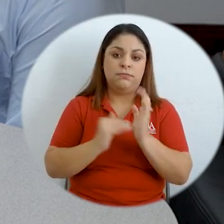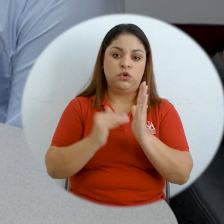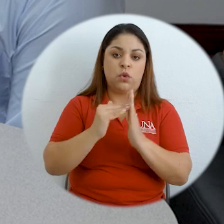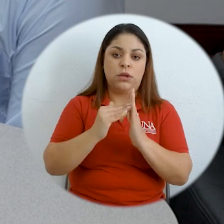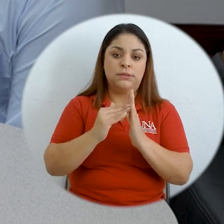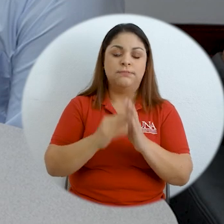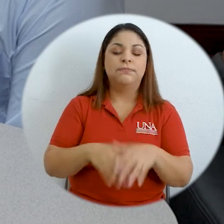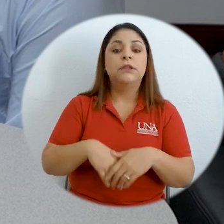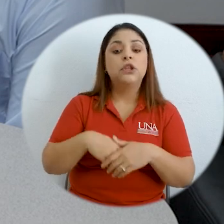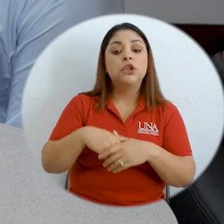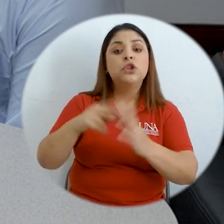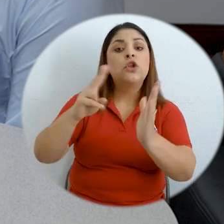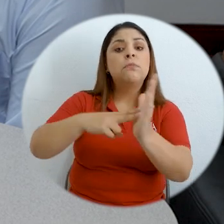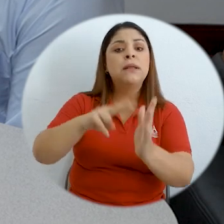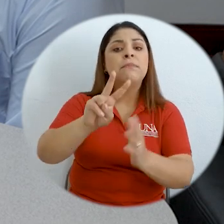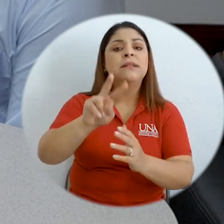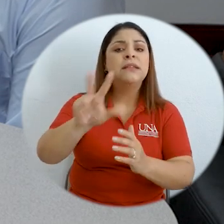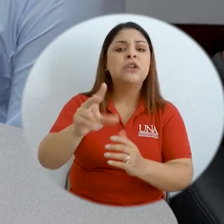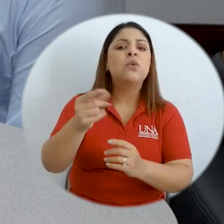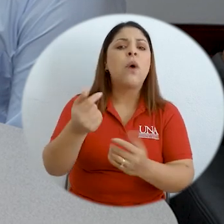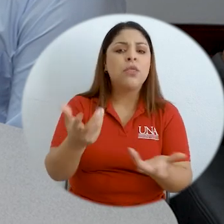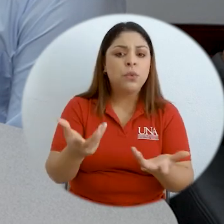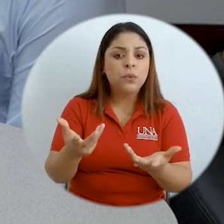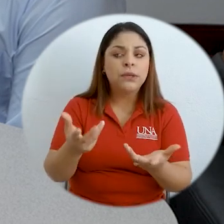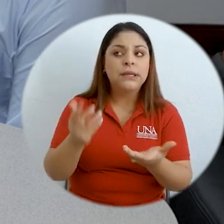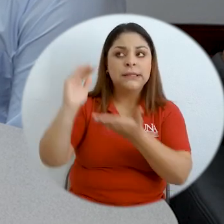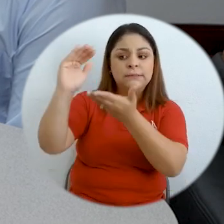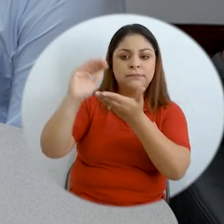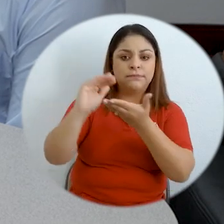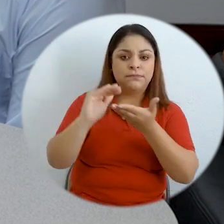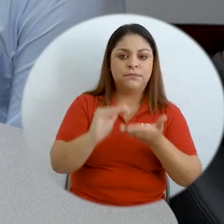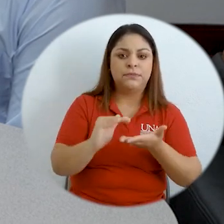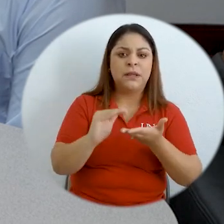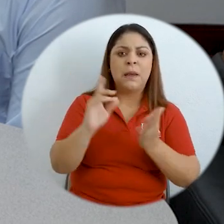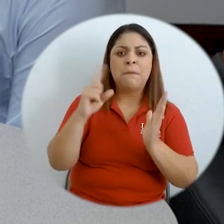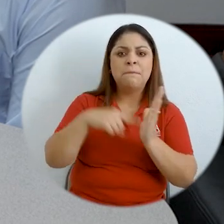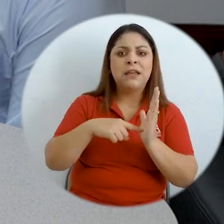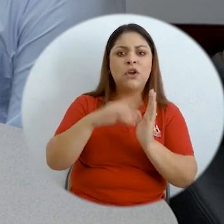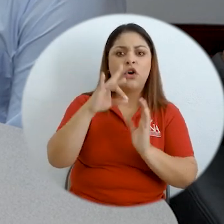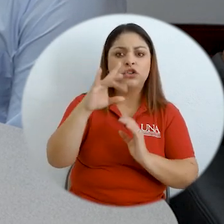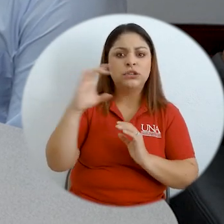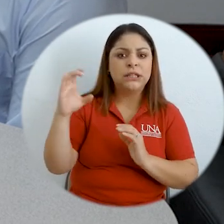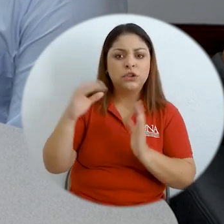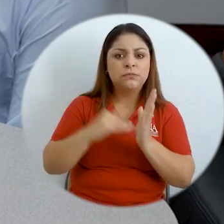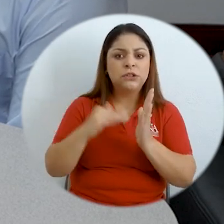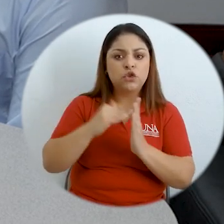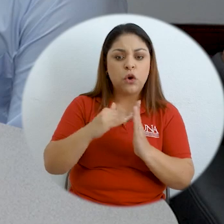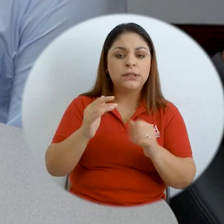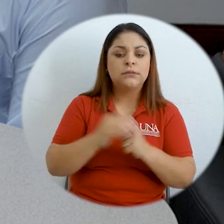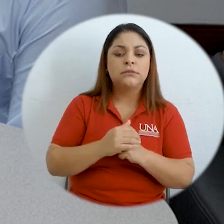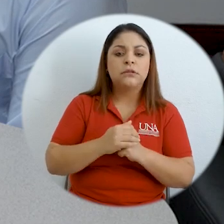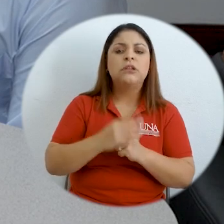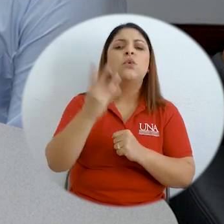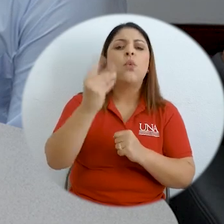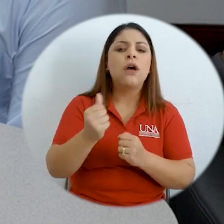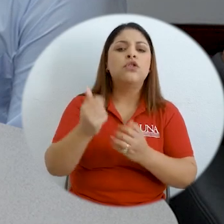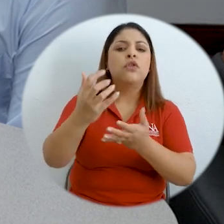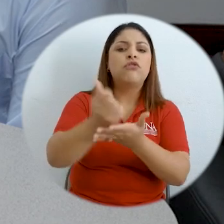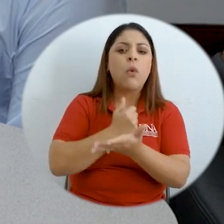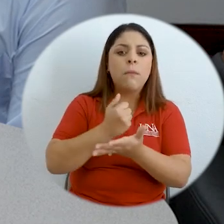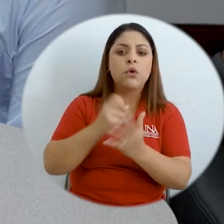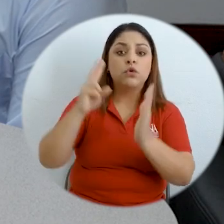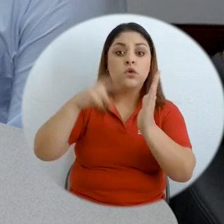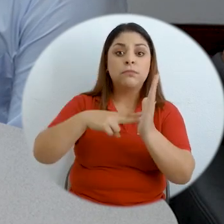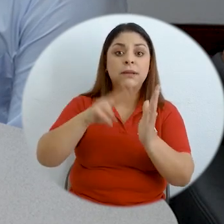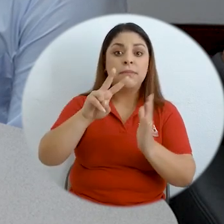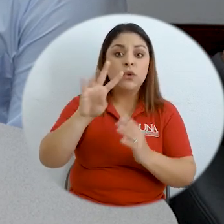de colones. En el 2023, ¿cuánto recuperamos? Recuperamos como 1,800 millones de colones. ¿Y cuánto recuperamos